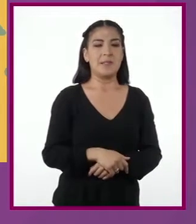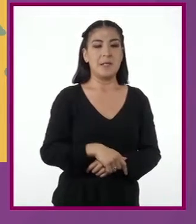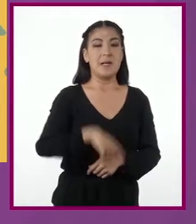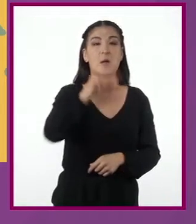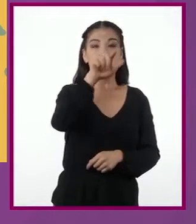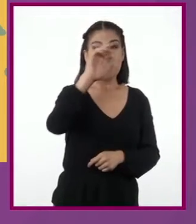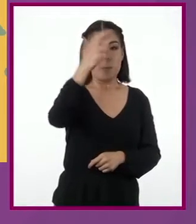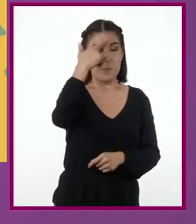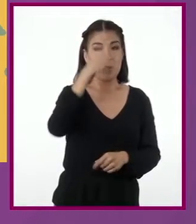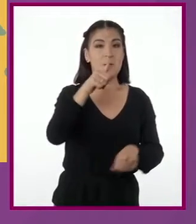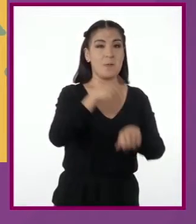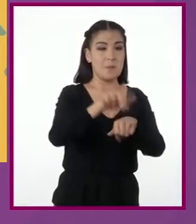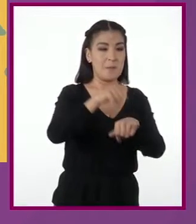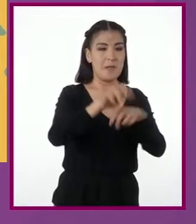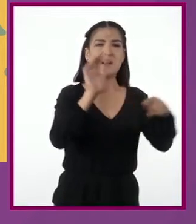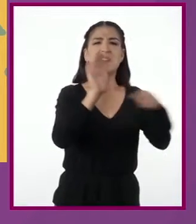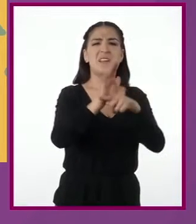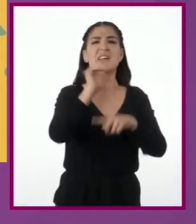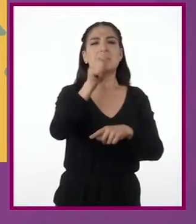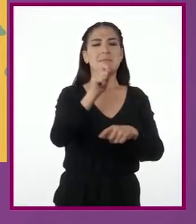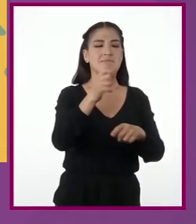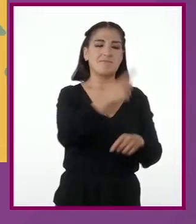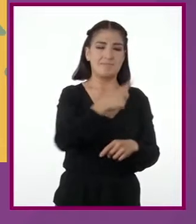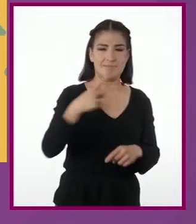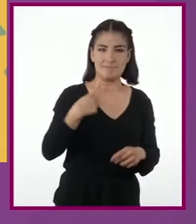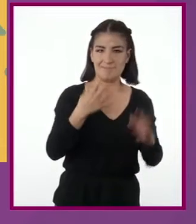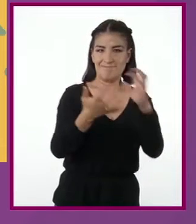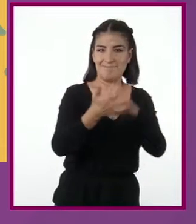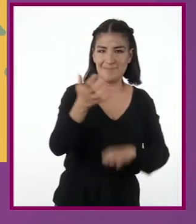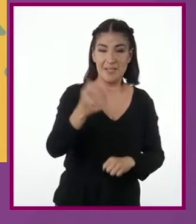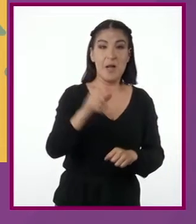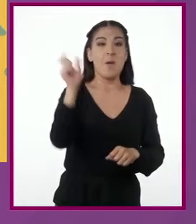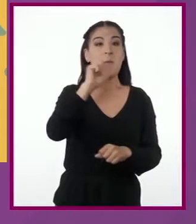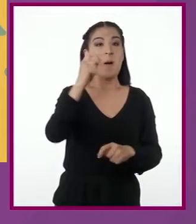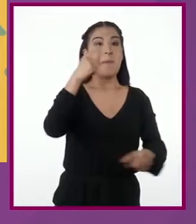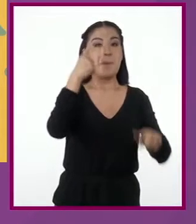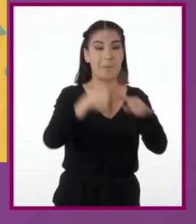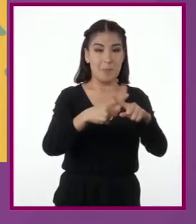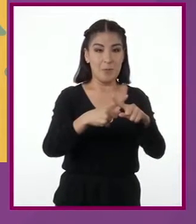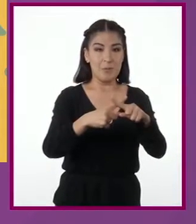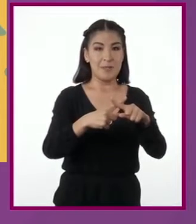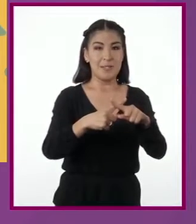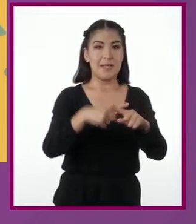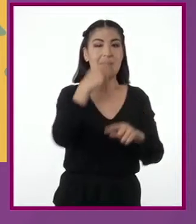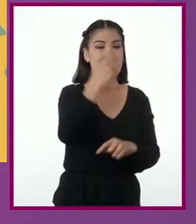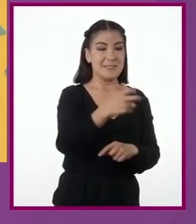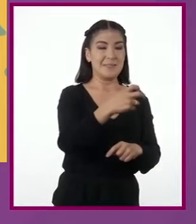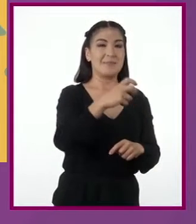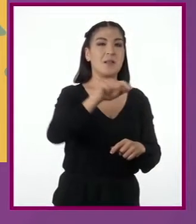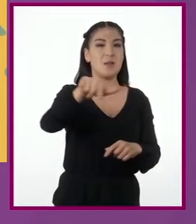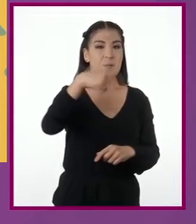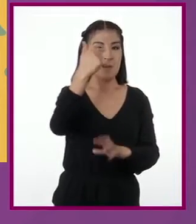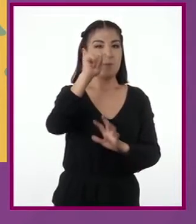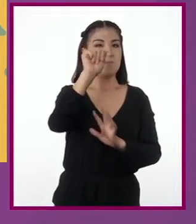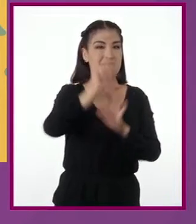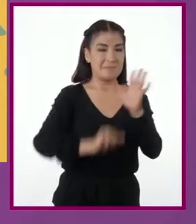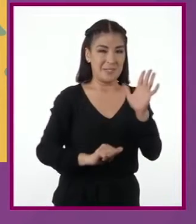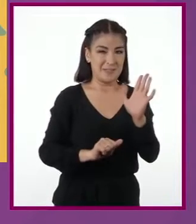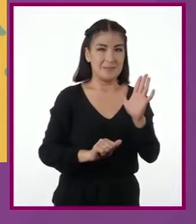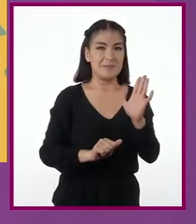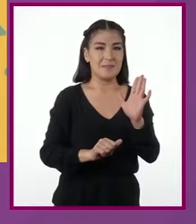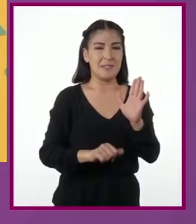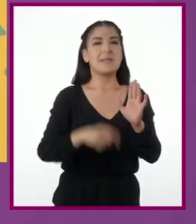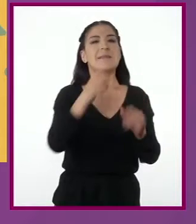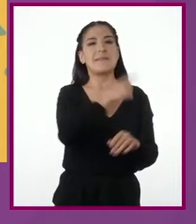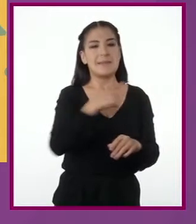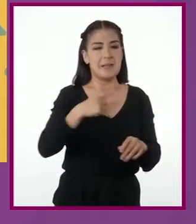negativo es debido a que se trata de una deuda y al multiplicar esta cantidad por las 12 mensualidades, tenemos